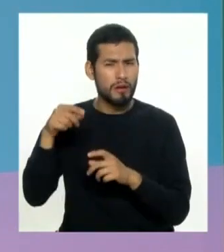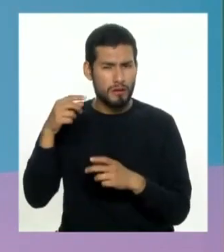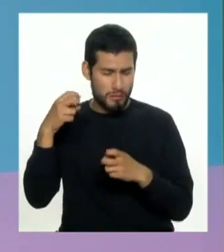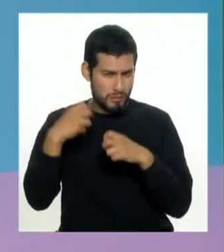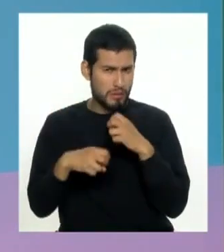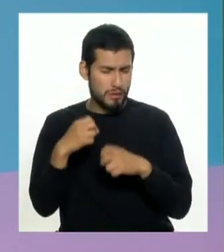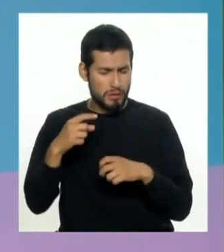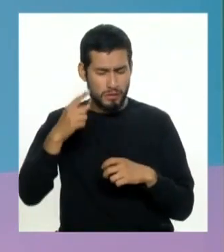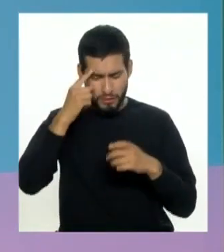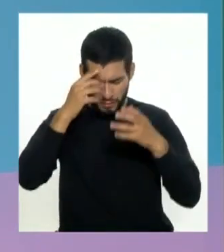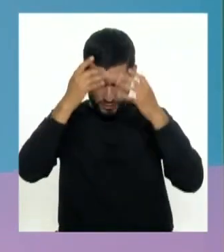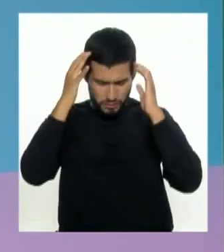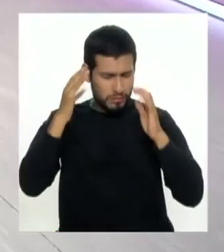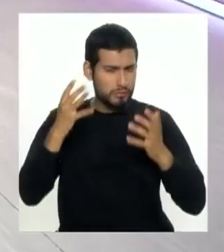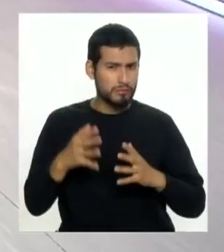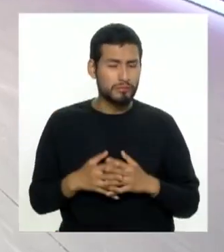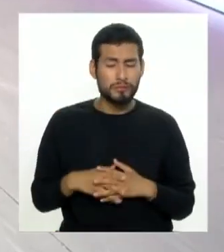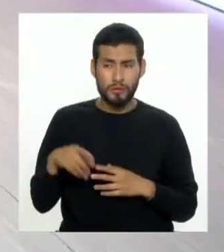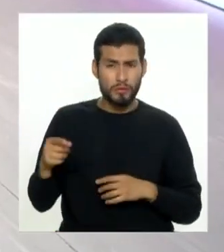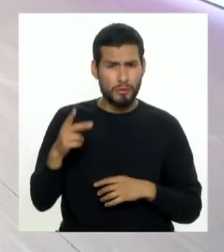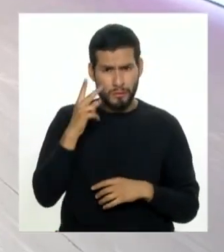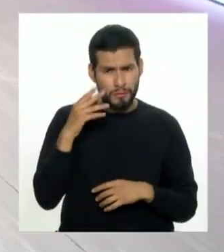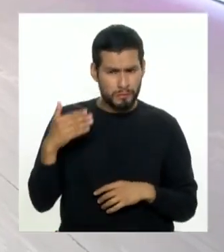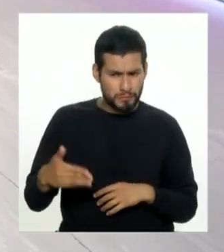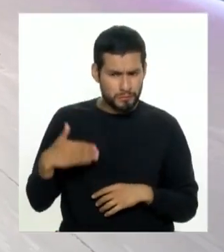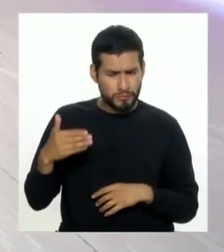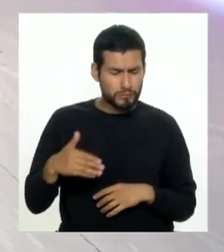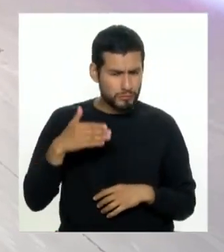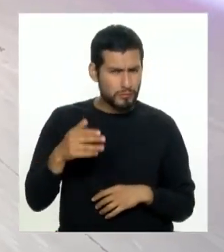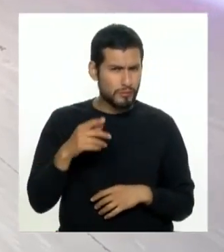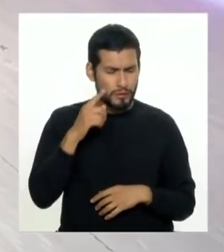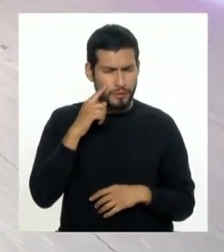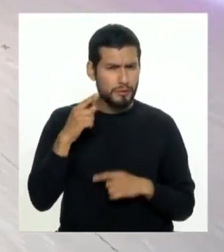tema. Y él ha mostrado en un par de ocasiones